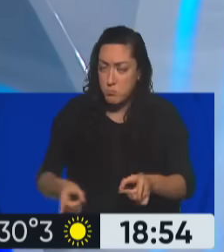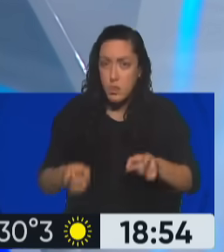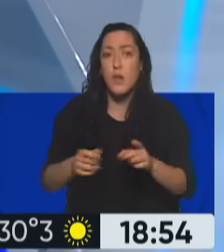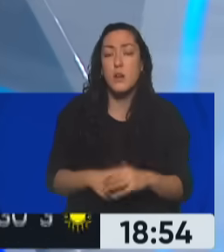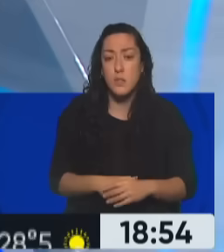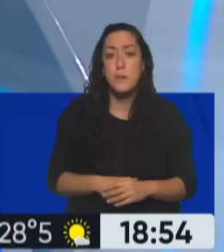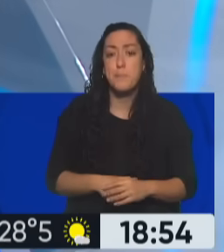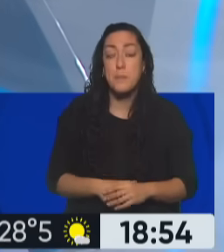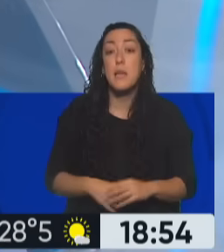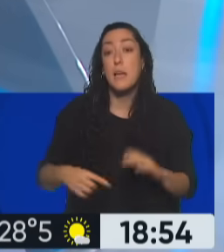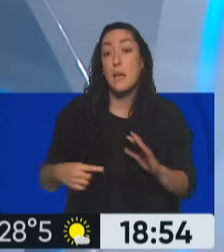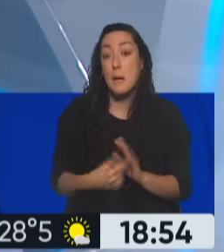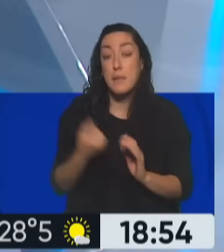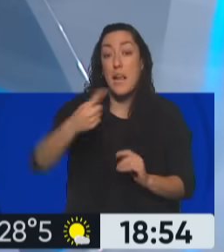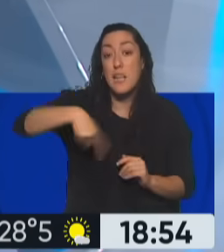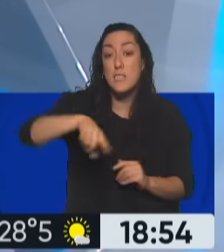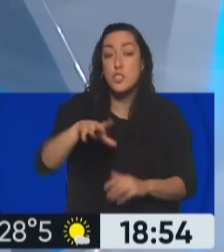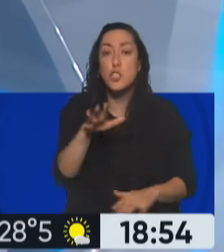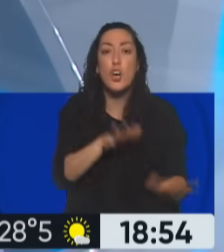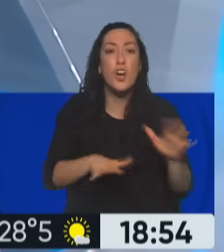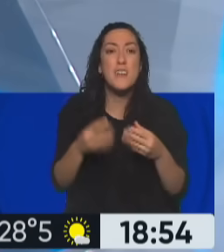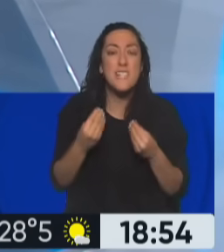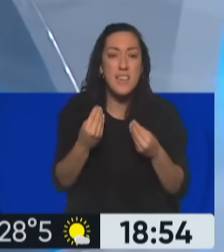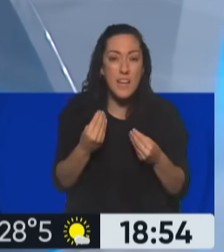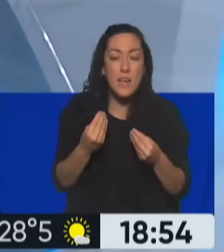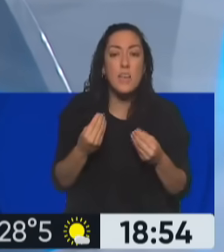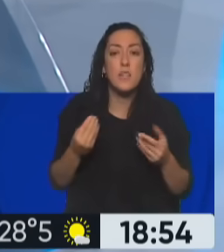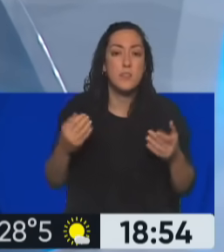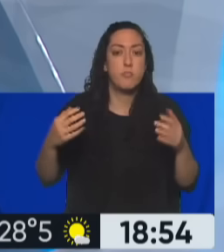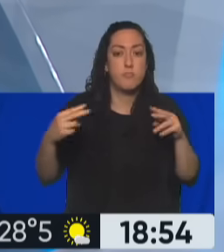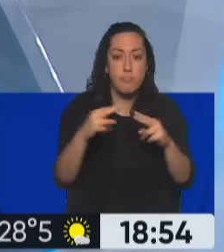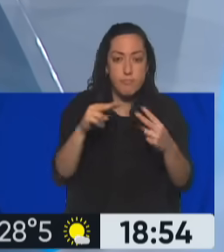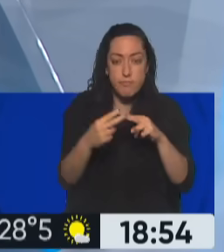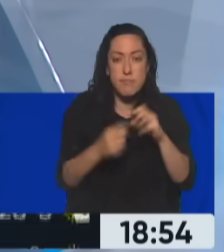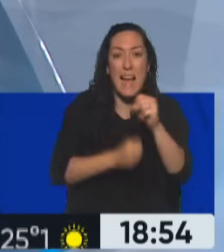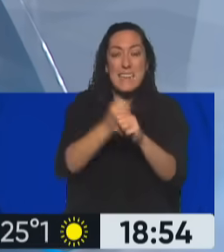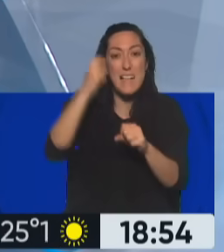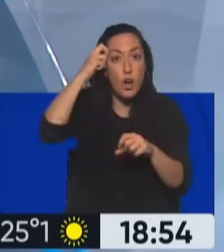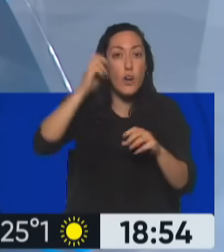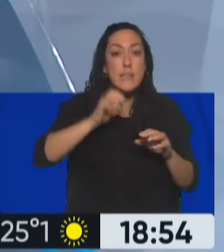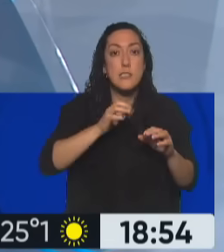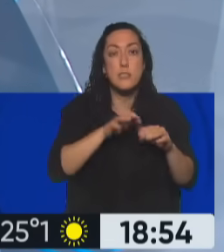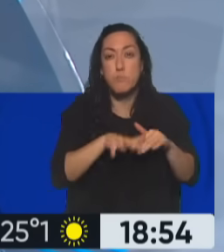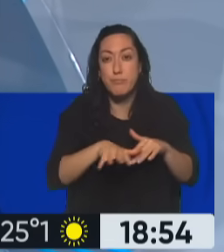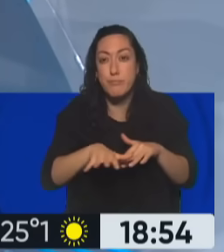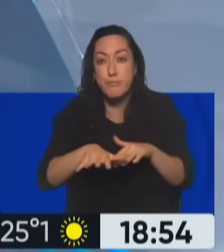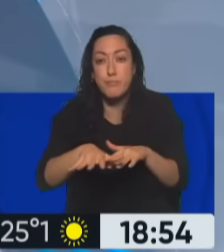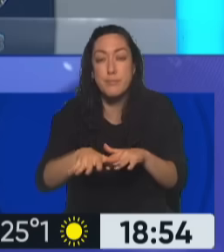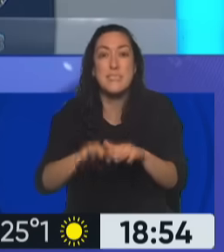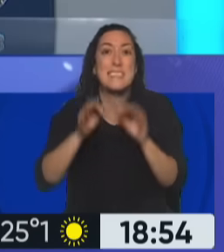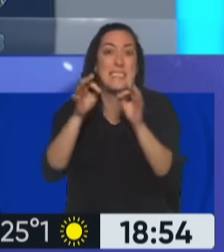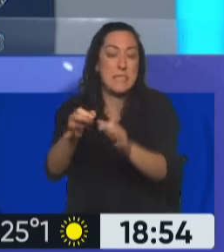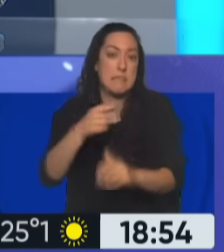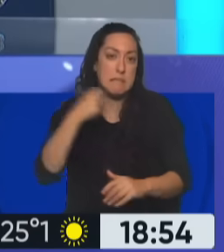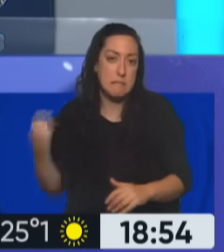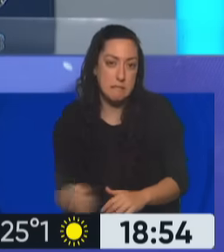en el caso de la capital, lo que hacen es se concentran en una parte de Lima y lo que hacen es intentar llegar al Congreso, porque las protestas, decíamos, empezaron por esta